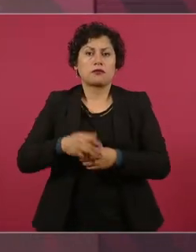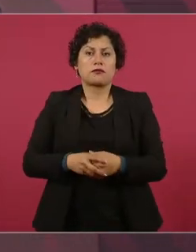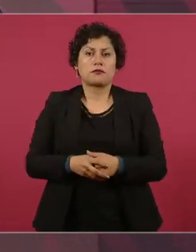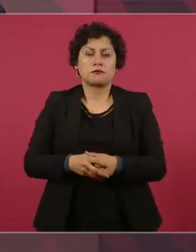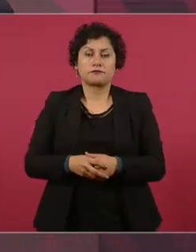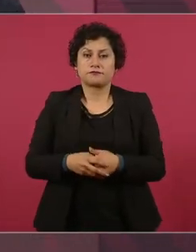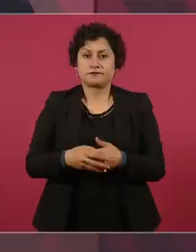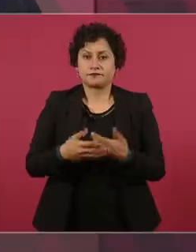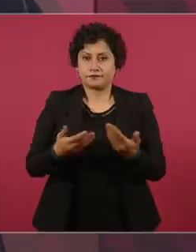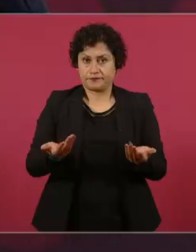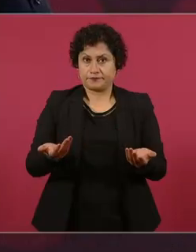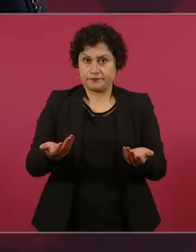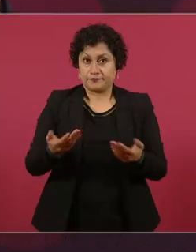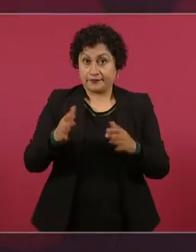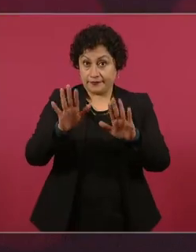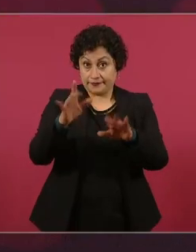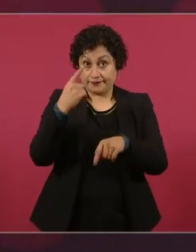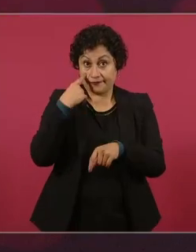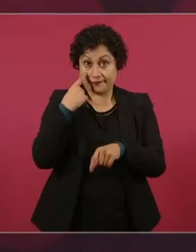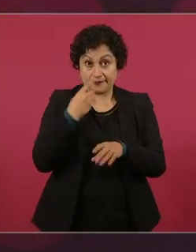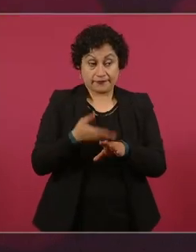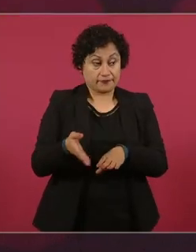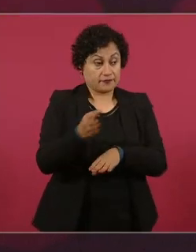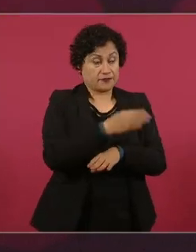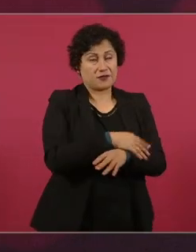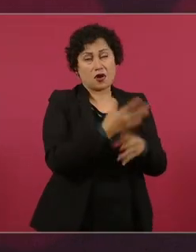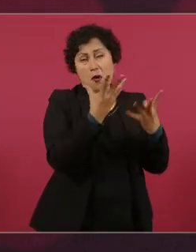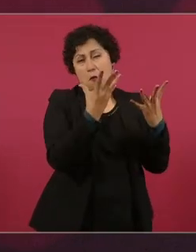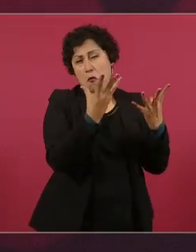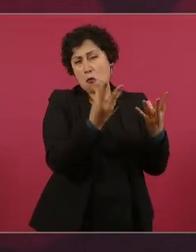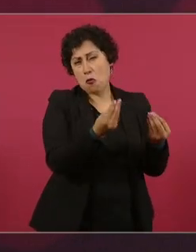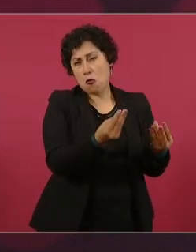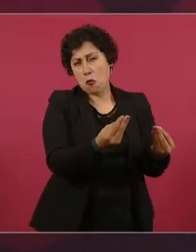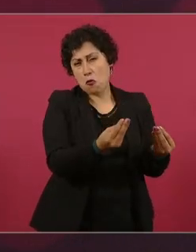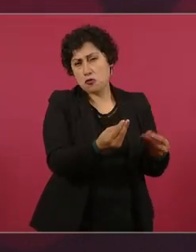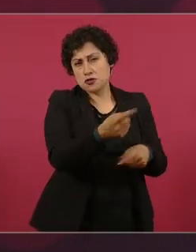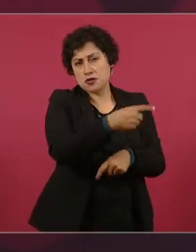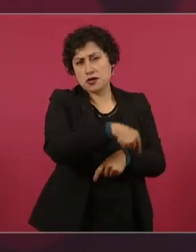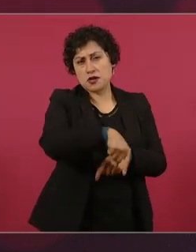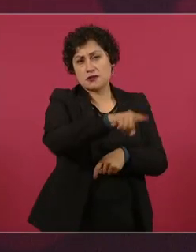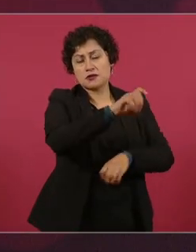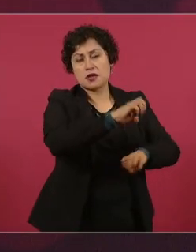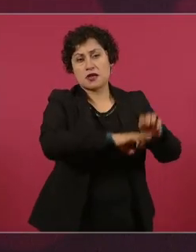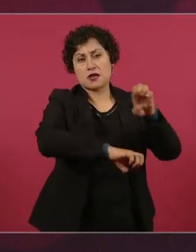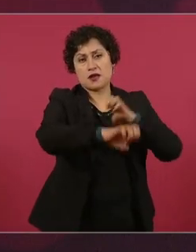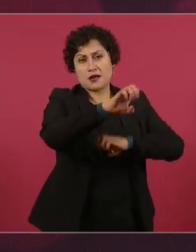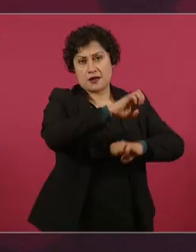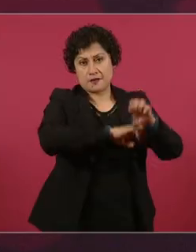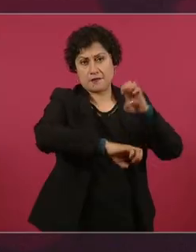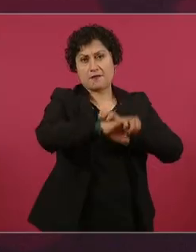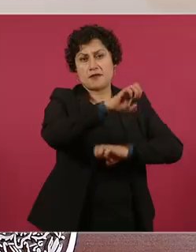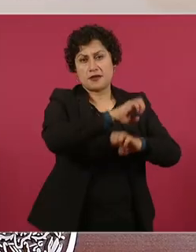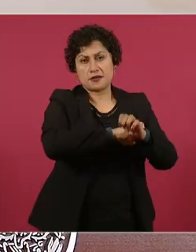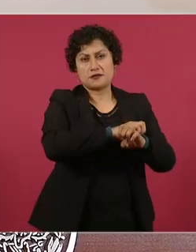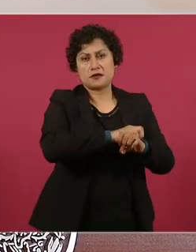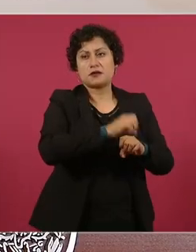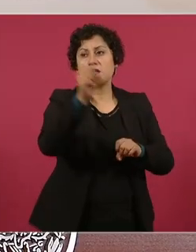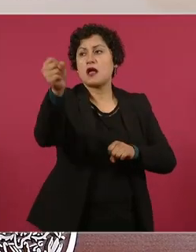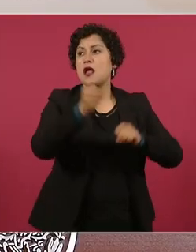empresas contratistas, muy pocas empresas constructoras.